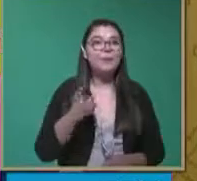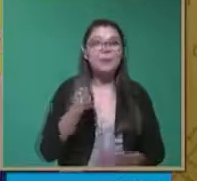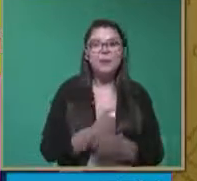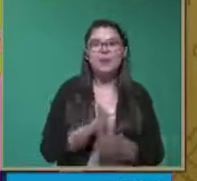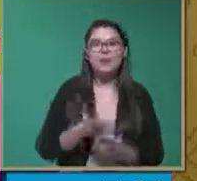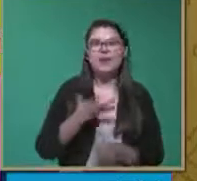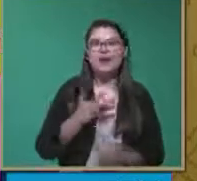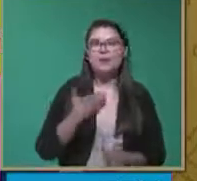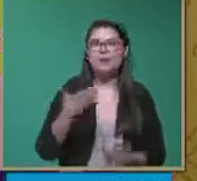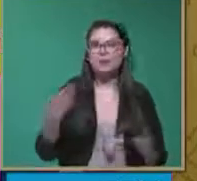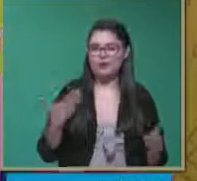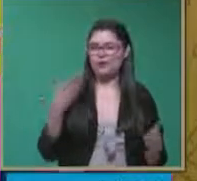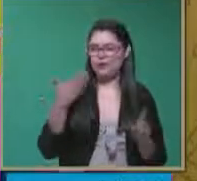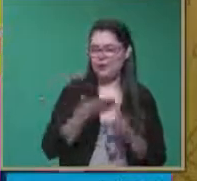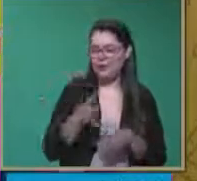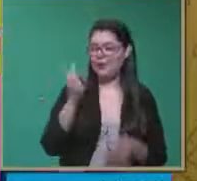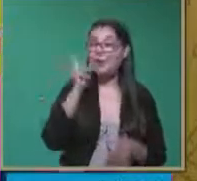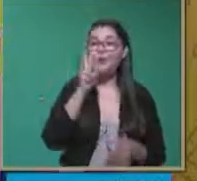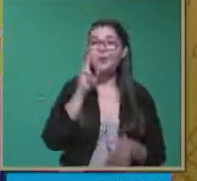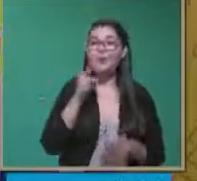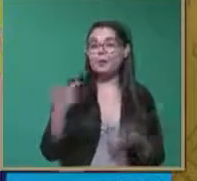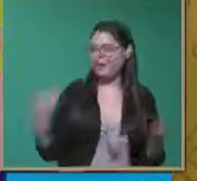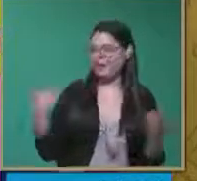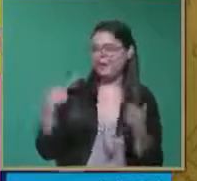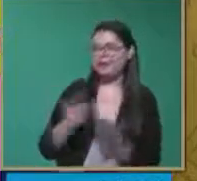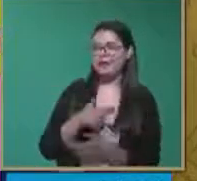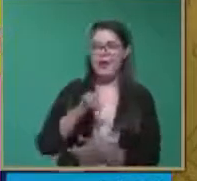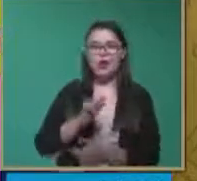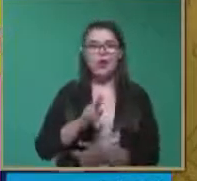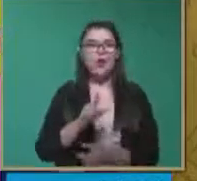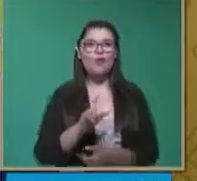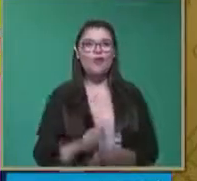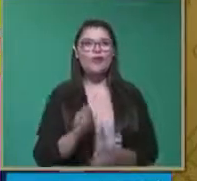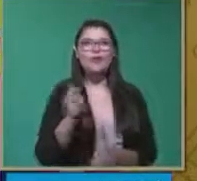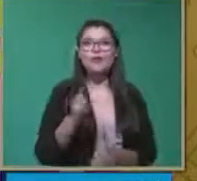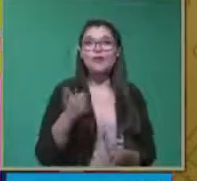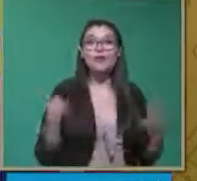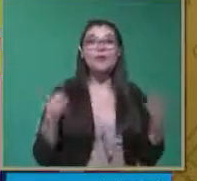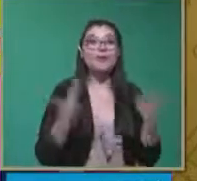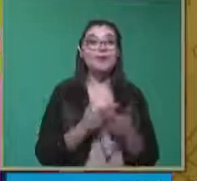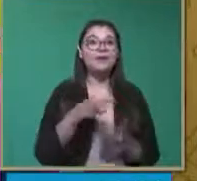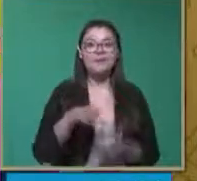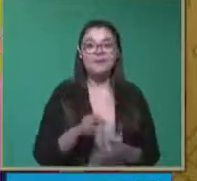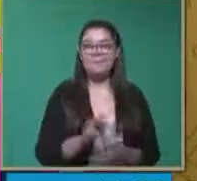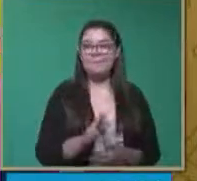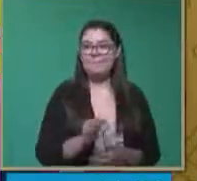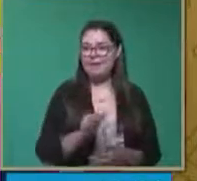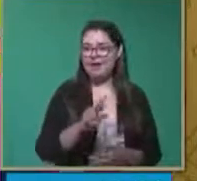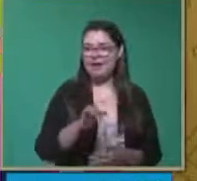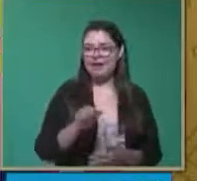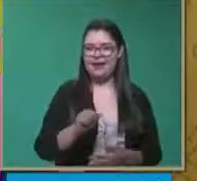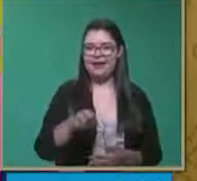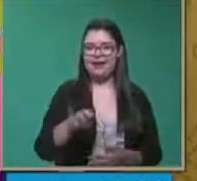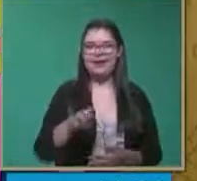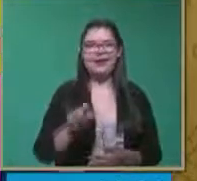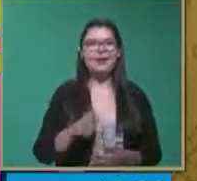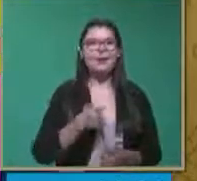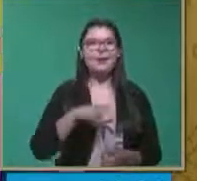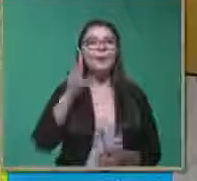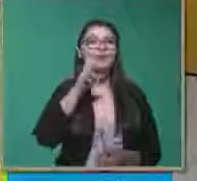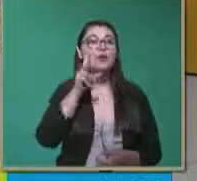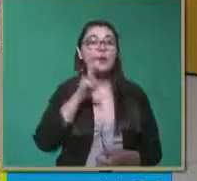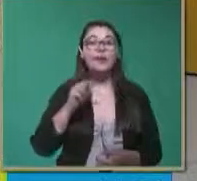tengo un reto muy bueno a la maestra Yuli y a la maestra Marianela. A ver quién gana. Vamos a pasar de aquel lado del set